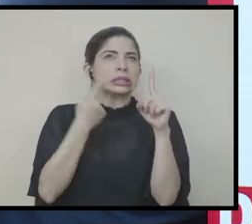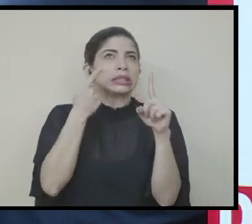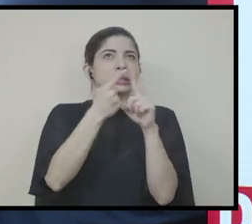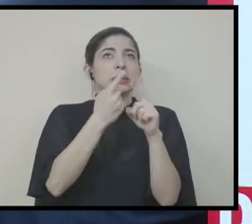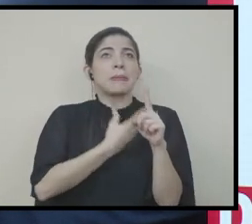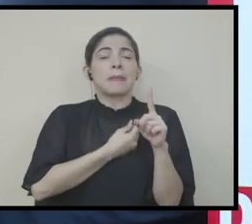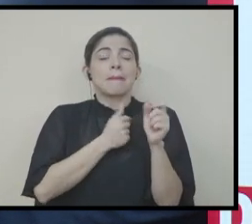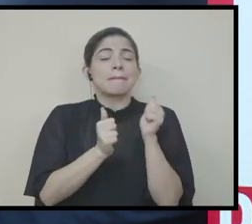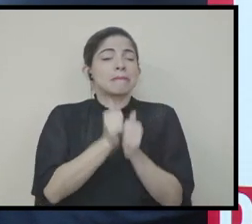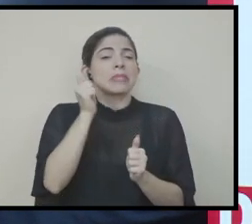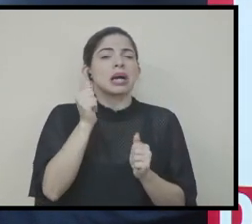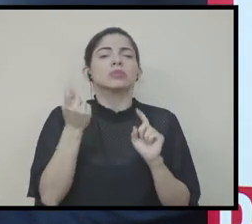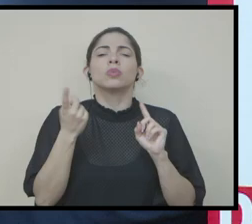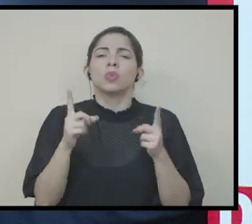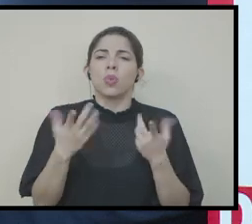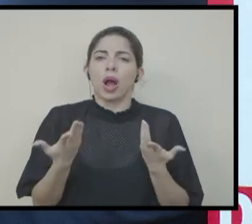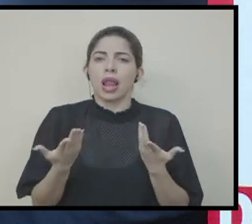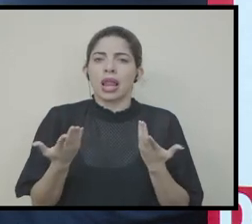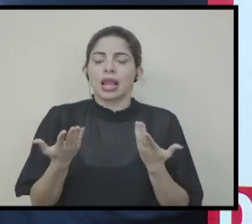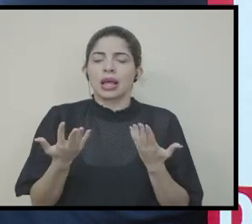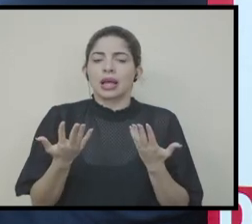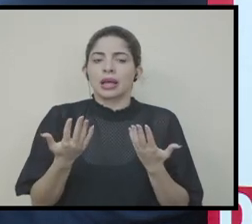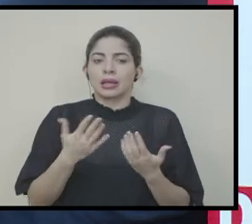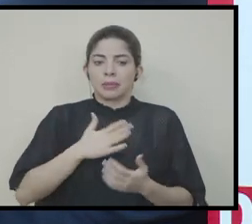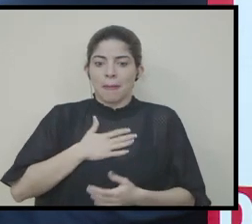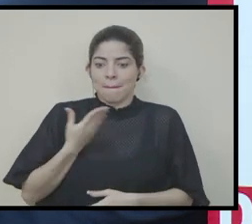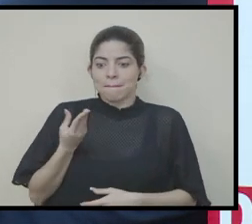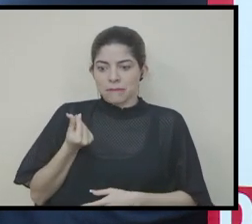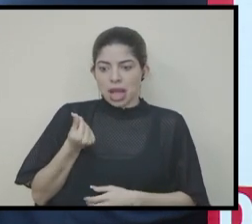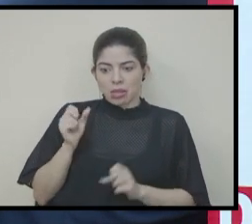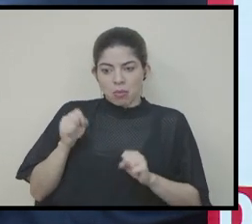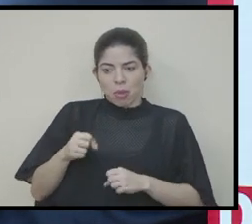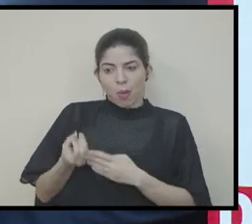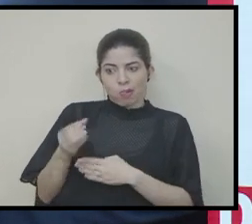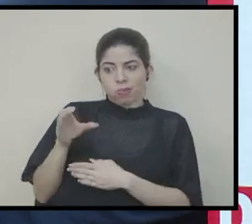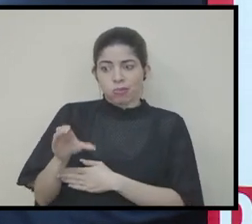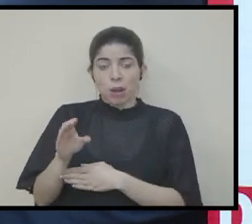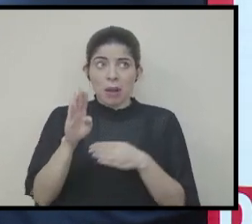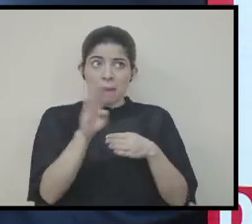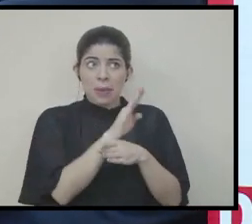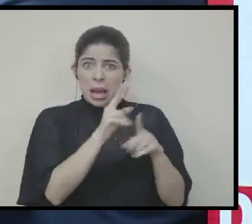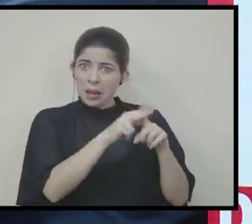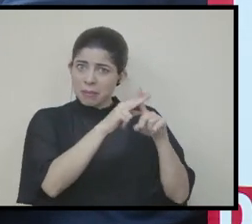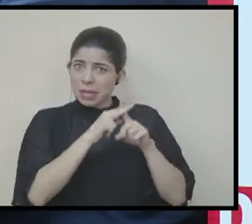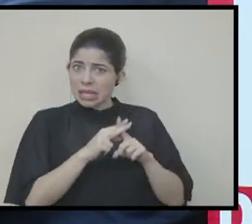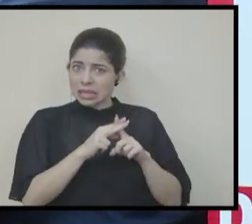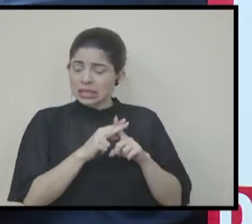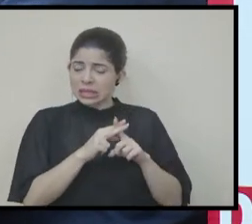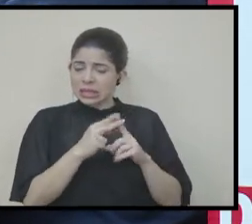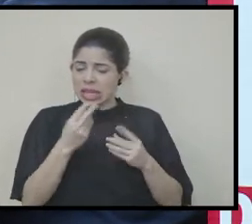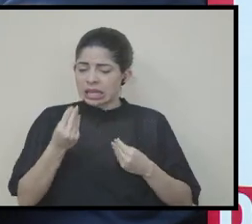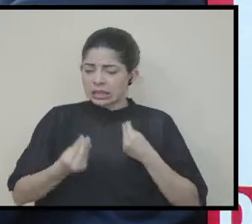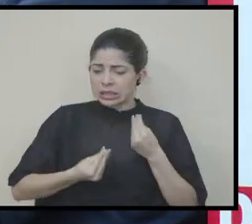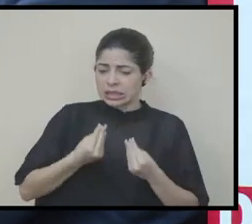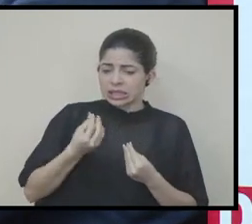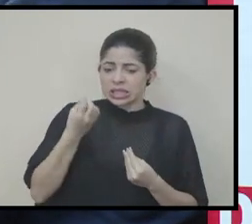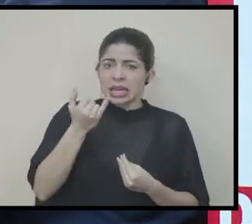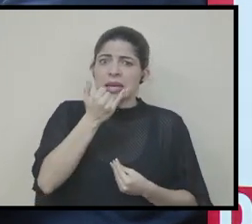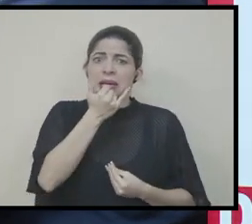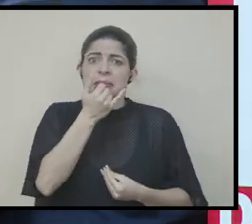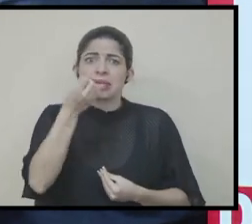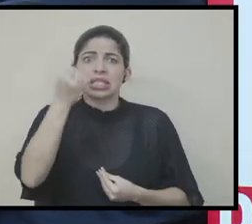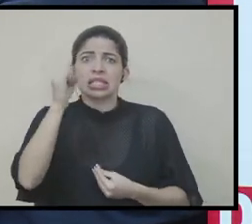fuerte de tengo la plata para invertir, le pido al banco para invertir, ¿qué pasa si traigo